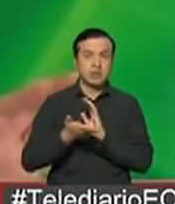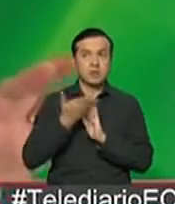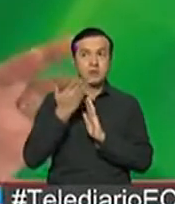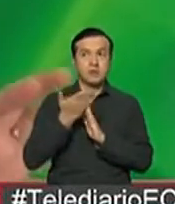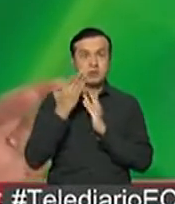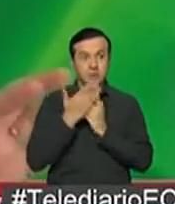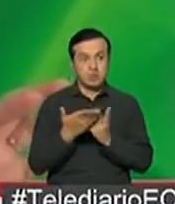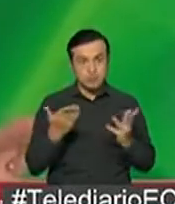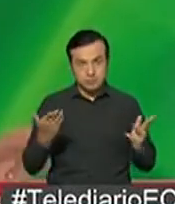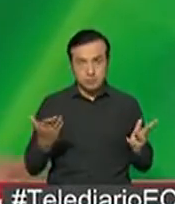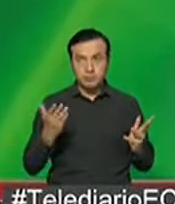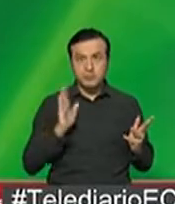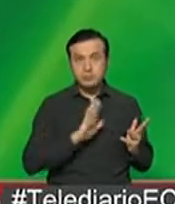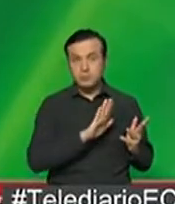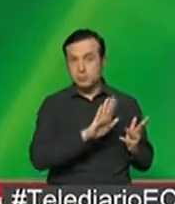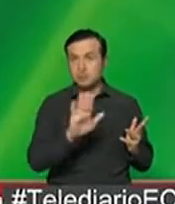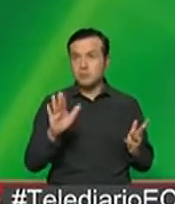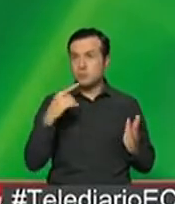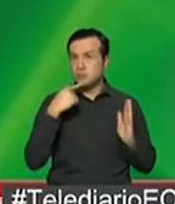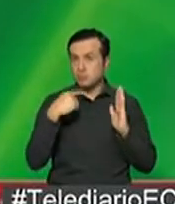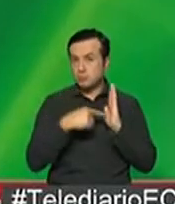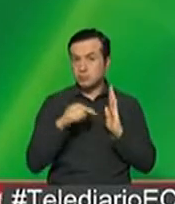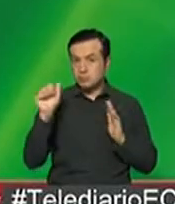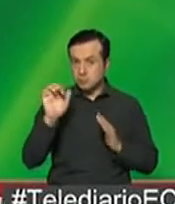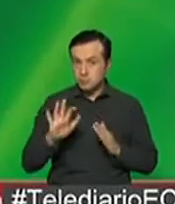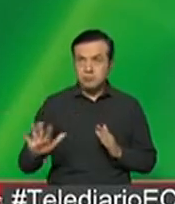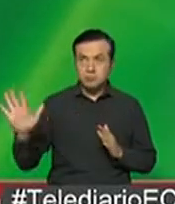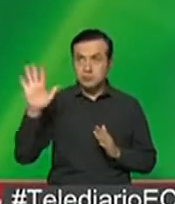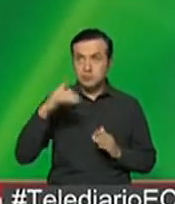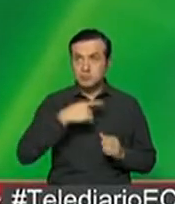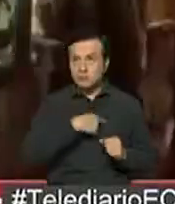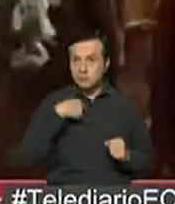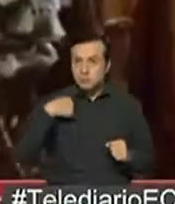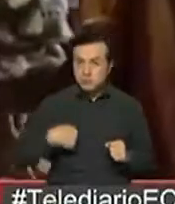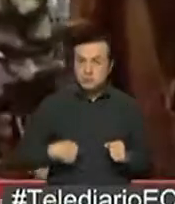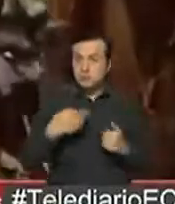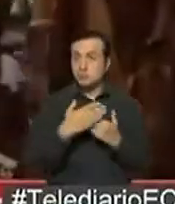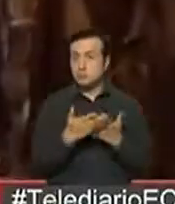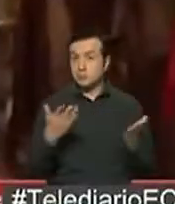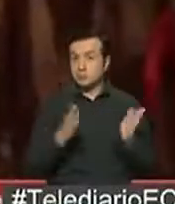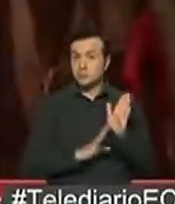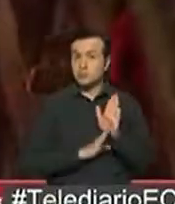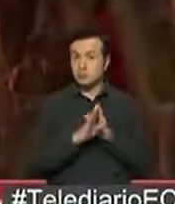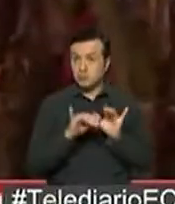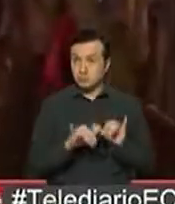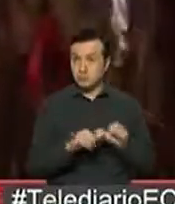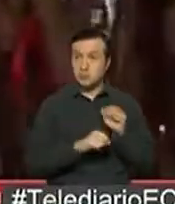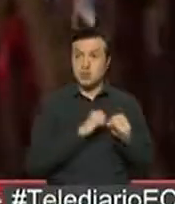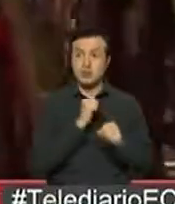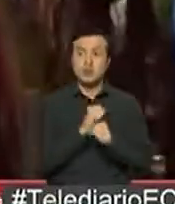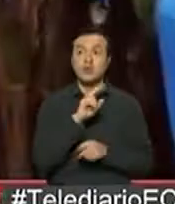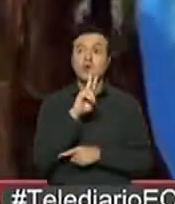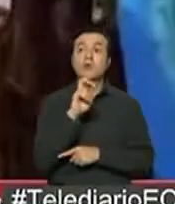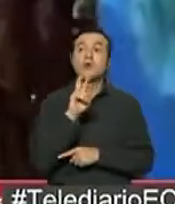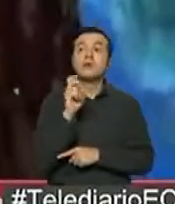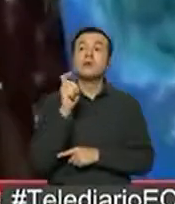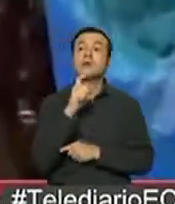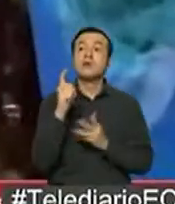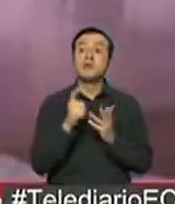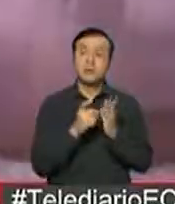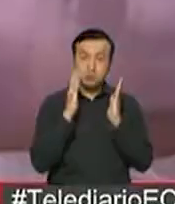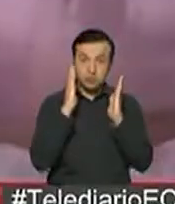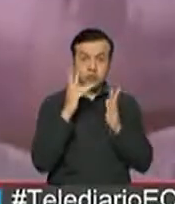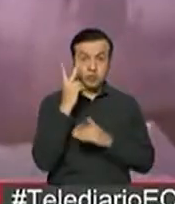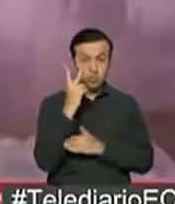los envíos a sus principales mercados por ejemplo asia oriental consignó a la cabeza para seguir creciendo en 2020 indican que se debe atender dos